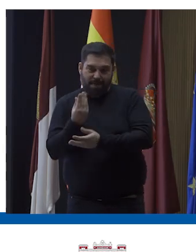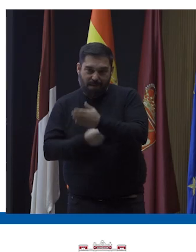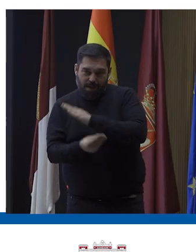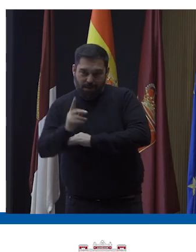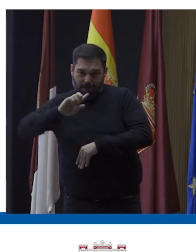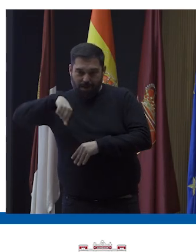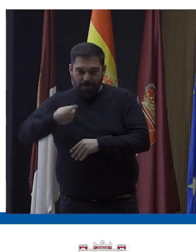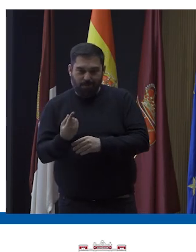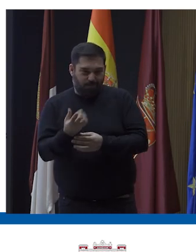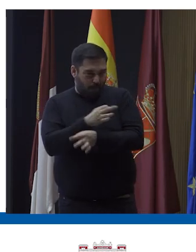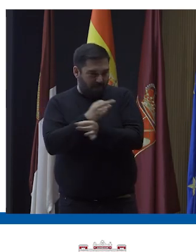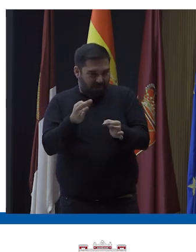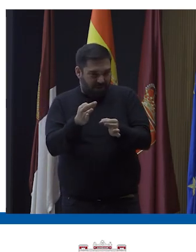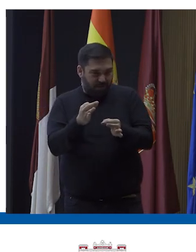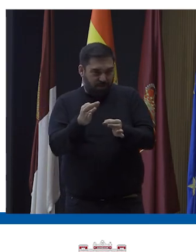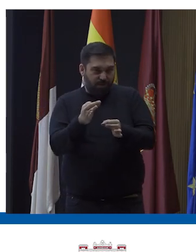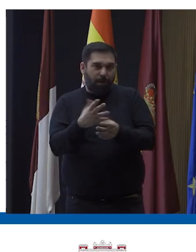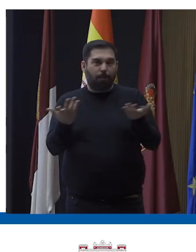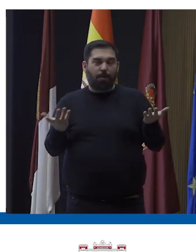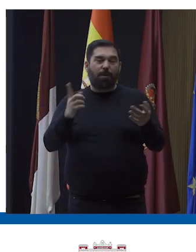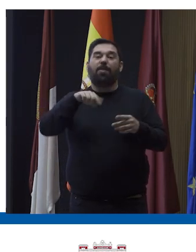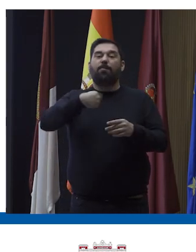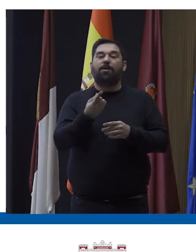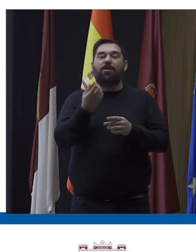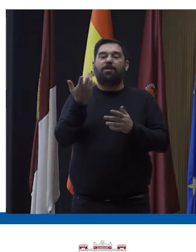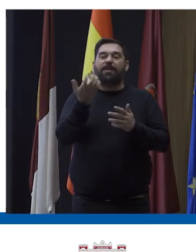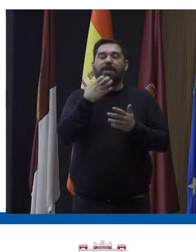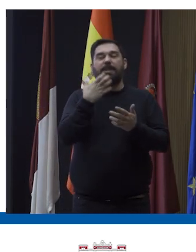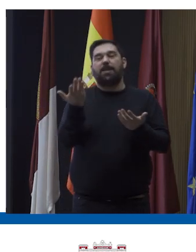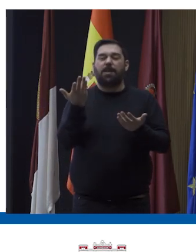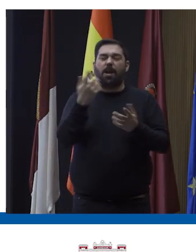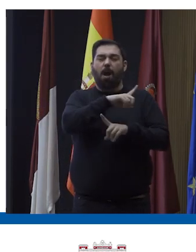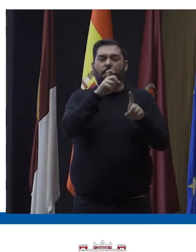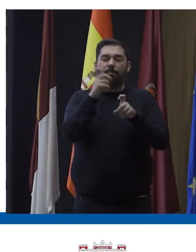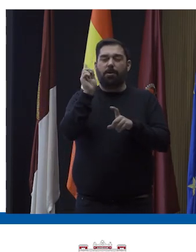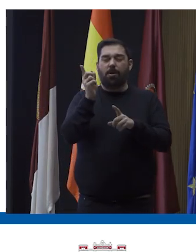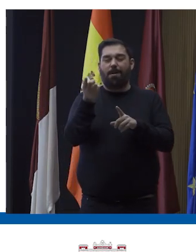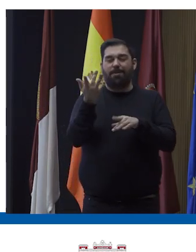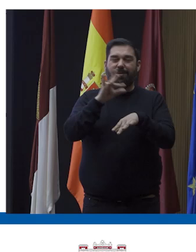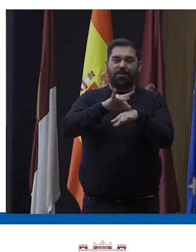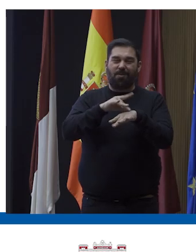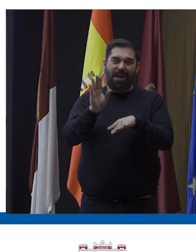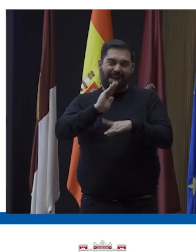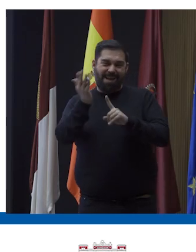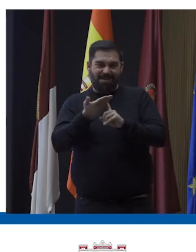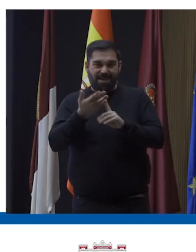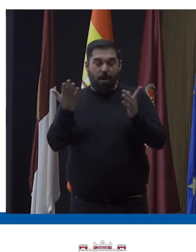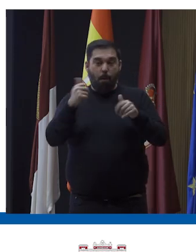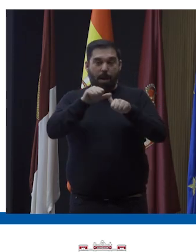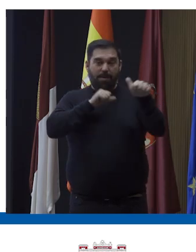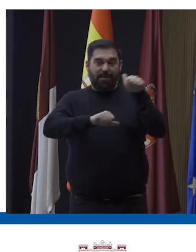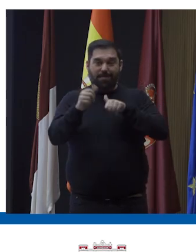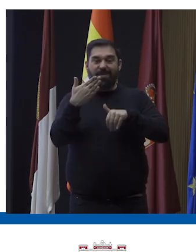estaría fenomenal, porque ya pues no es lo mismo que si solo consultas cuando estás mal. Claro. ¿Vale? O si, por ejemplo, a partir de cierta edad